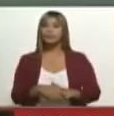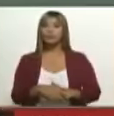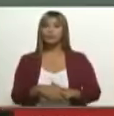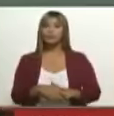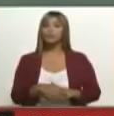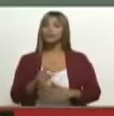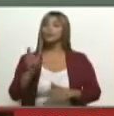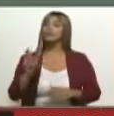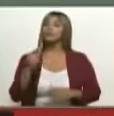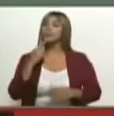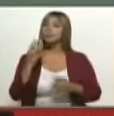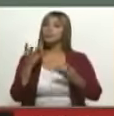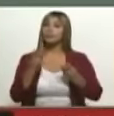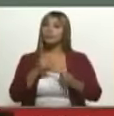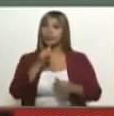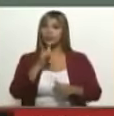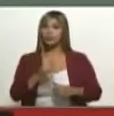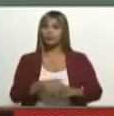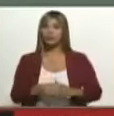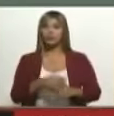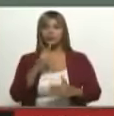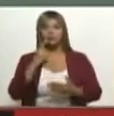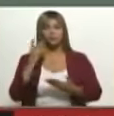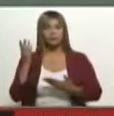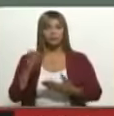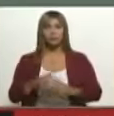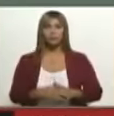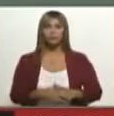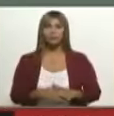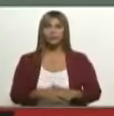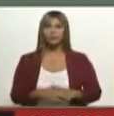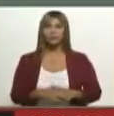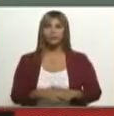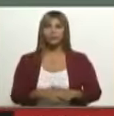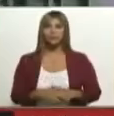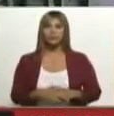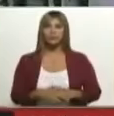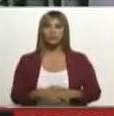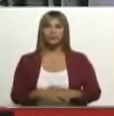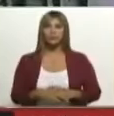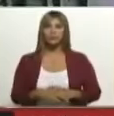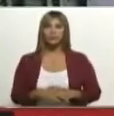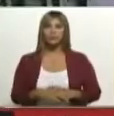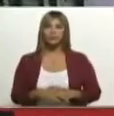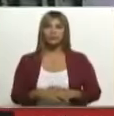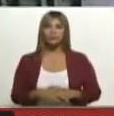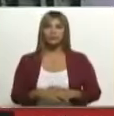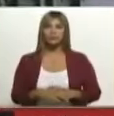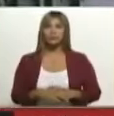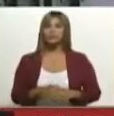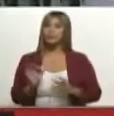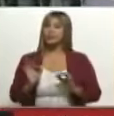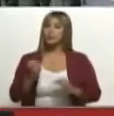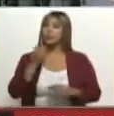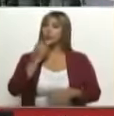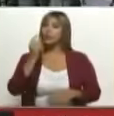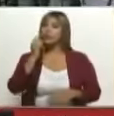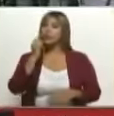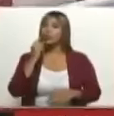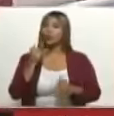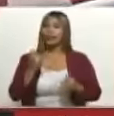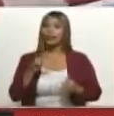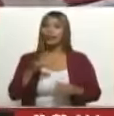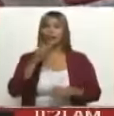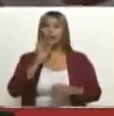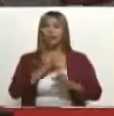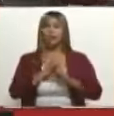Michel Caballeros con detalles de la información. Michel, adelante, ¿cómo estás? Buenos días, te escuchamos. Así es, Emma, muy buenos días. Estamos acá, Café